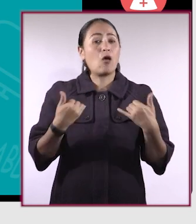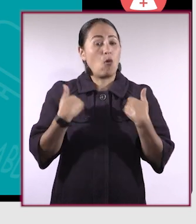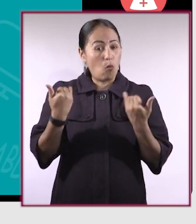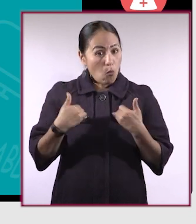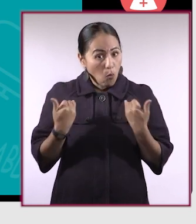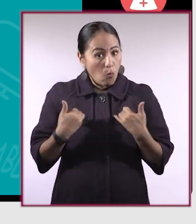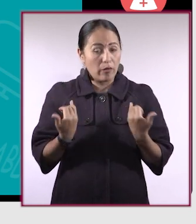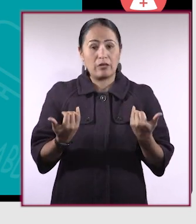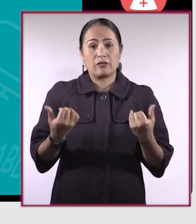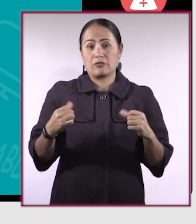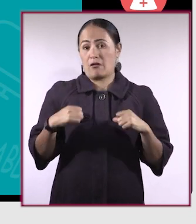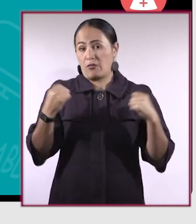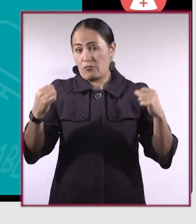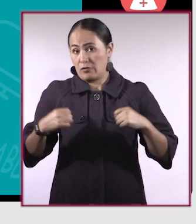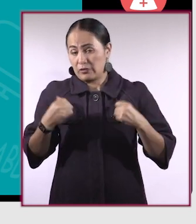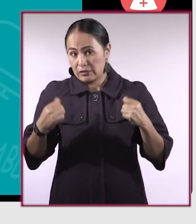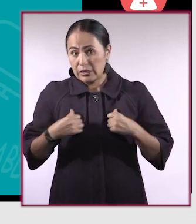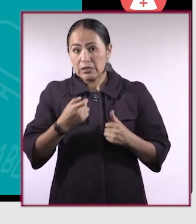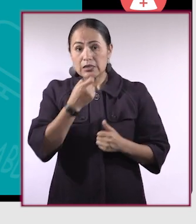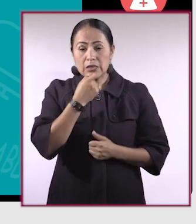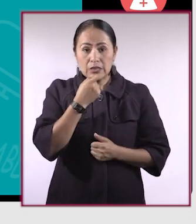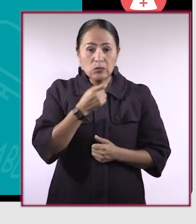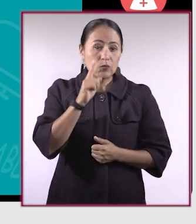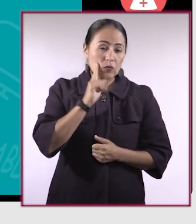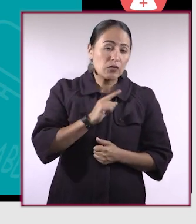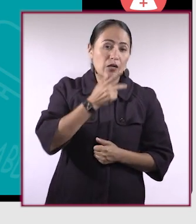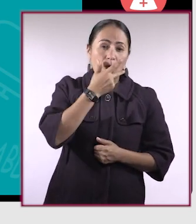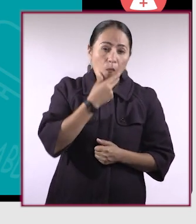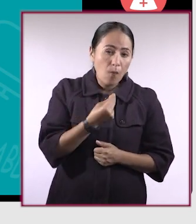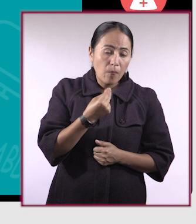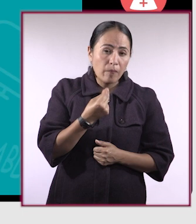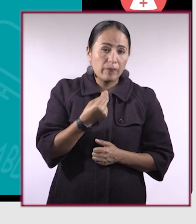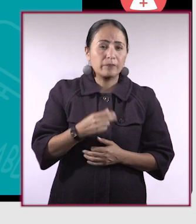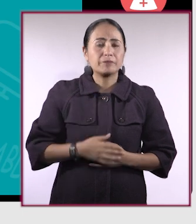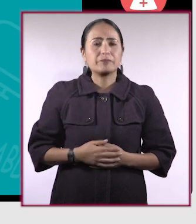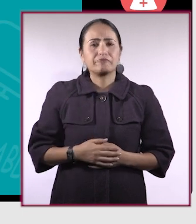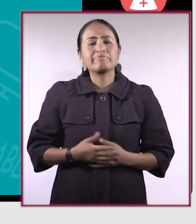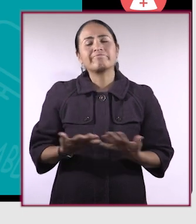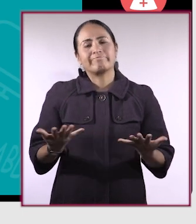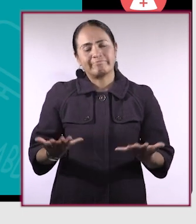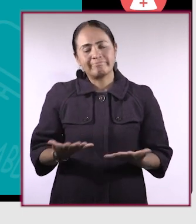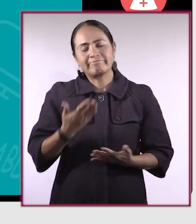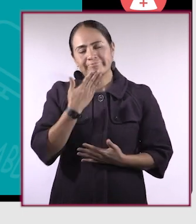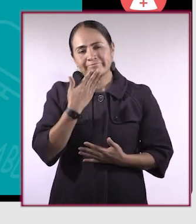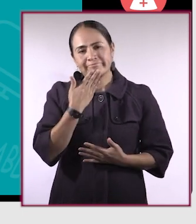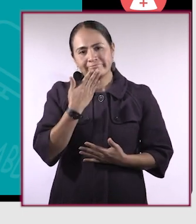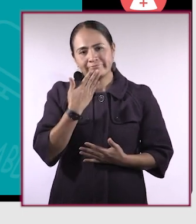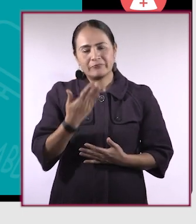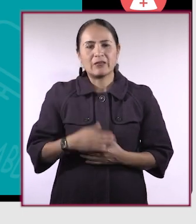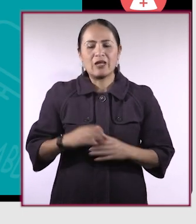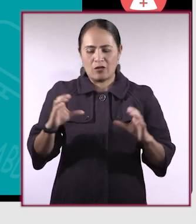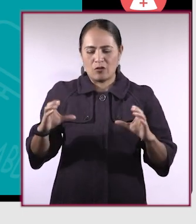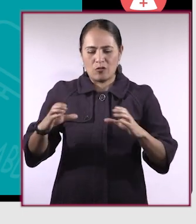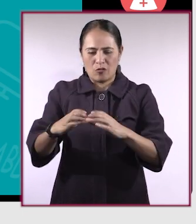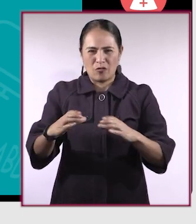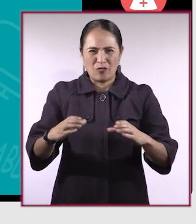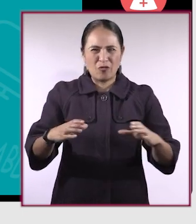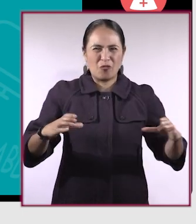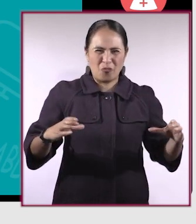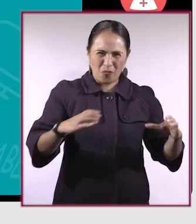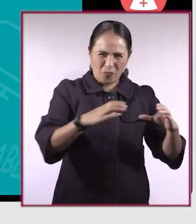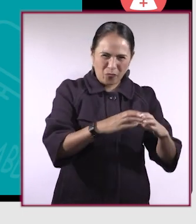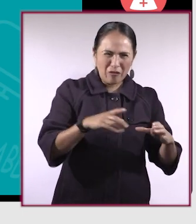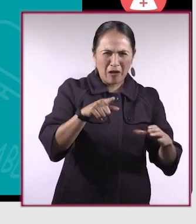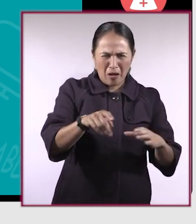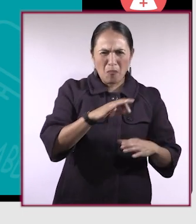son jóvenes, adolescentes, niños y niñas, ¿no? Eh, pues afortunadamente también en las